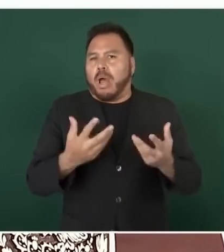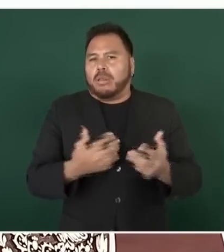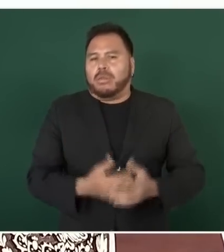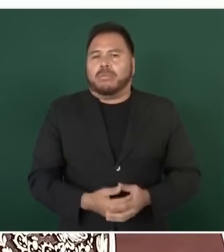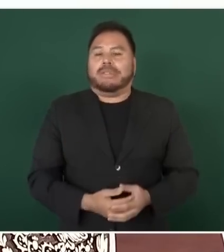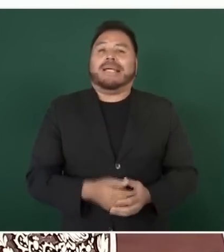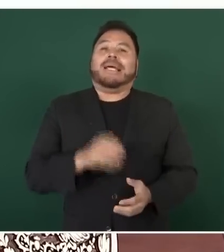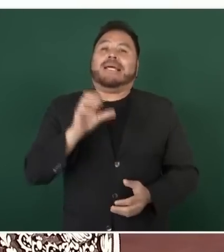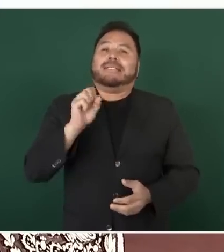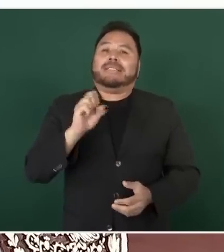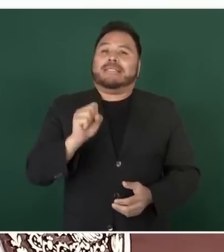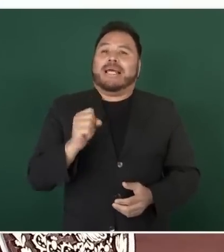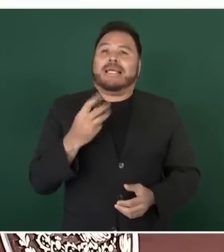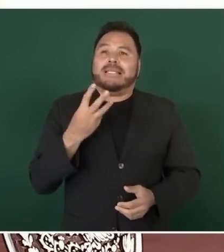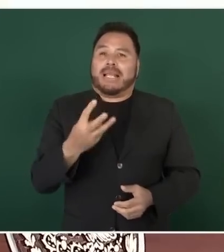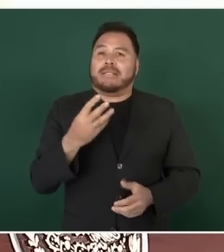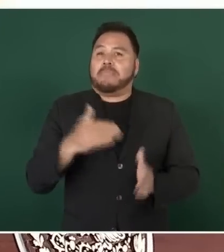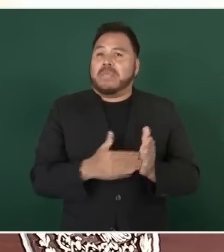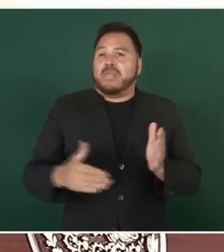de